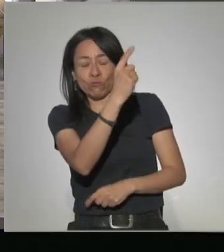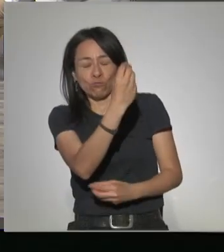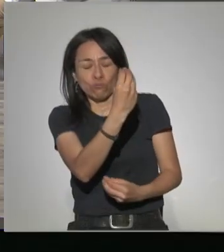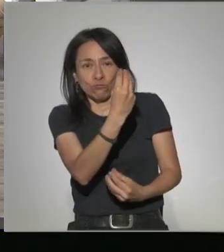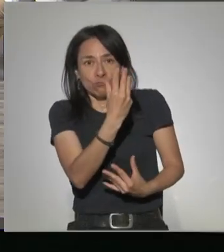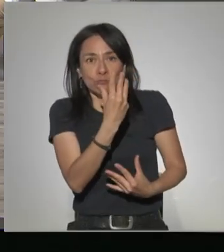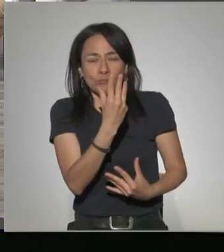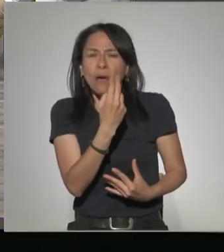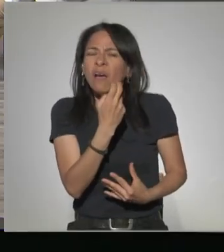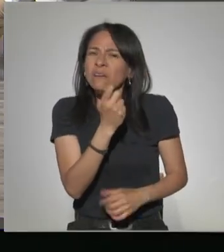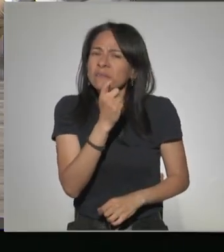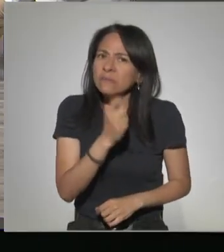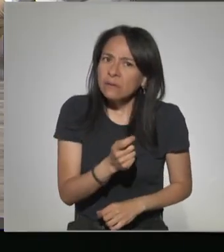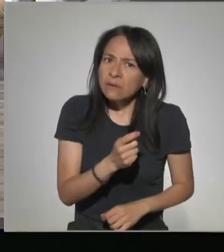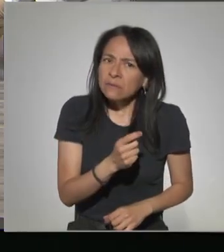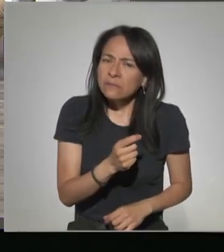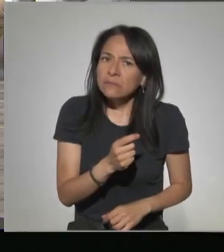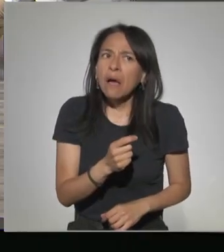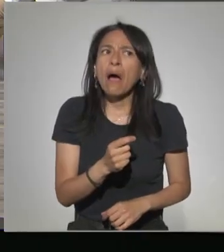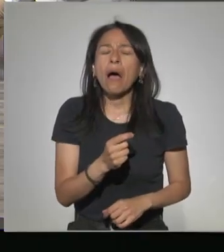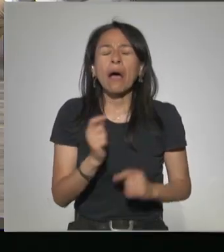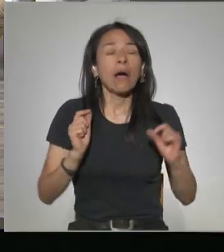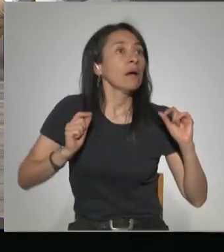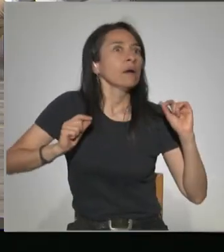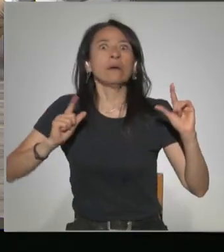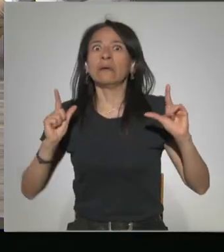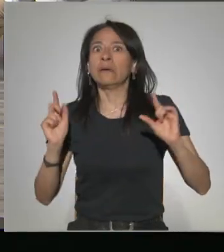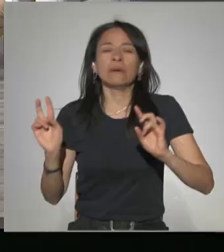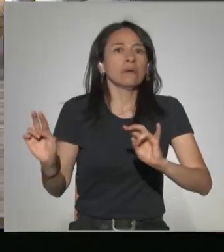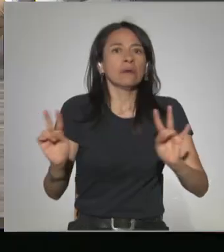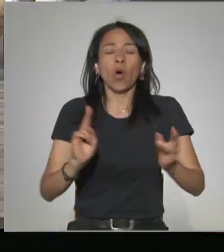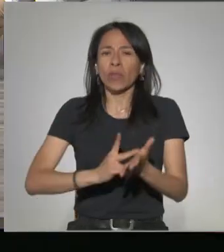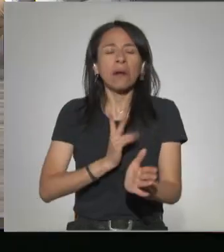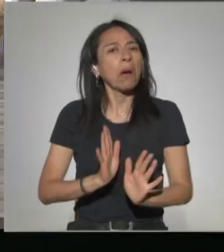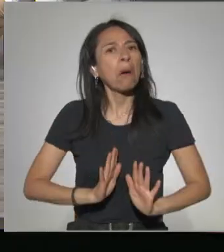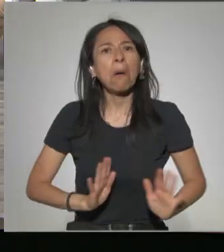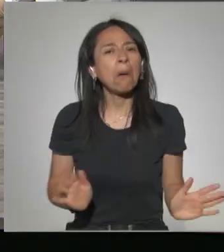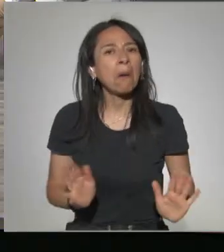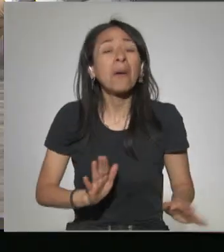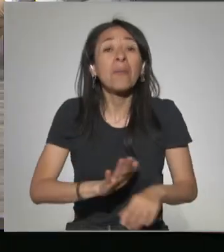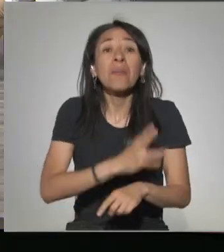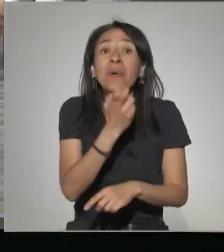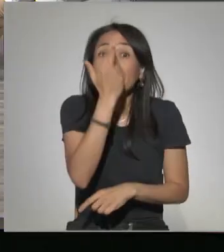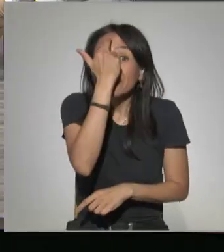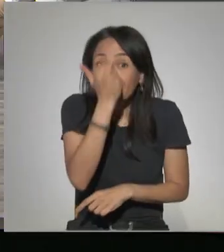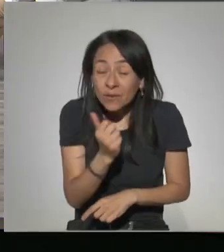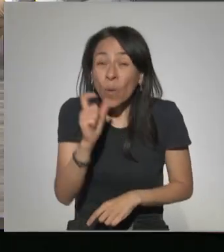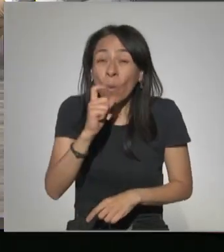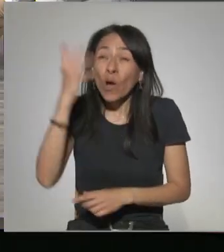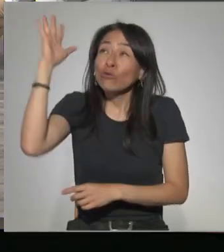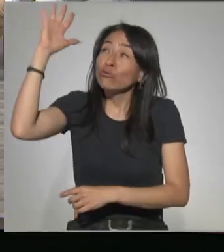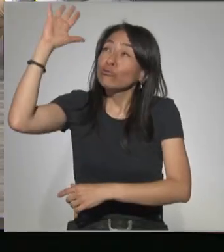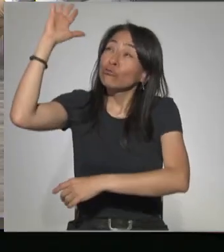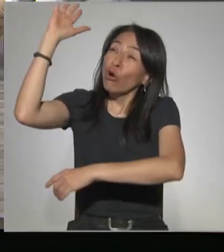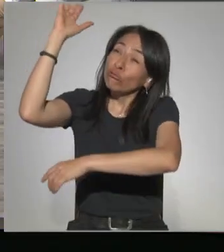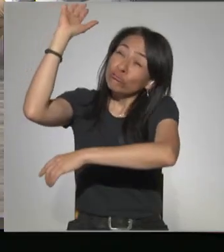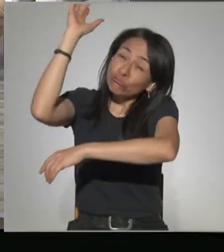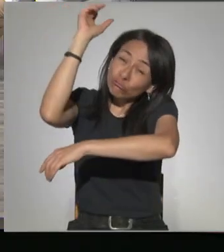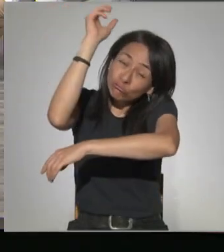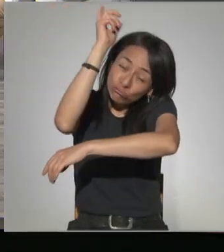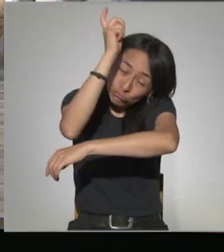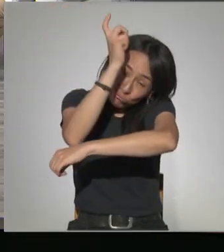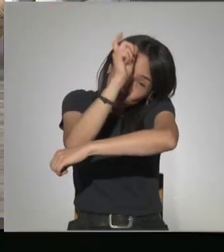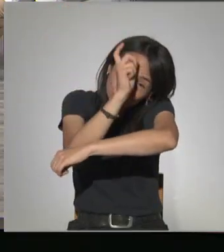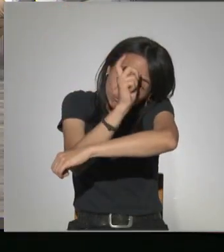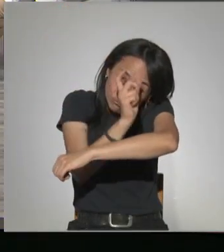estímulo a que nos volvamos a activar. Entonces, por eso los atardeceres, así como el amanecer y ver hacia